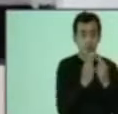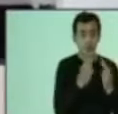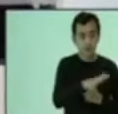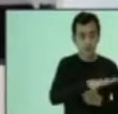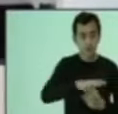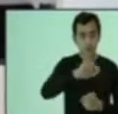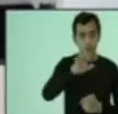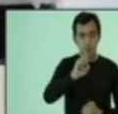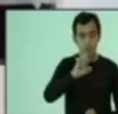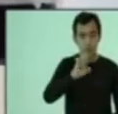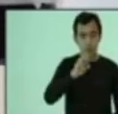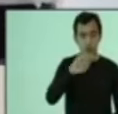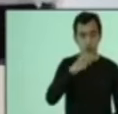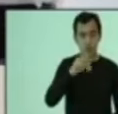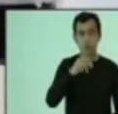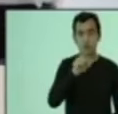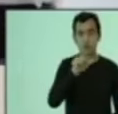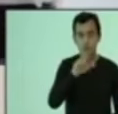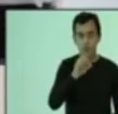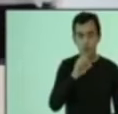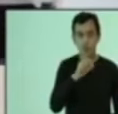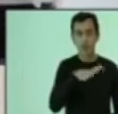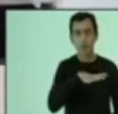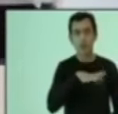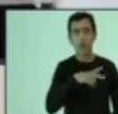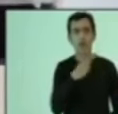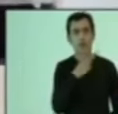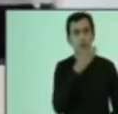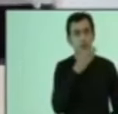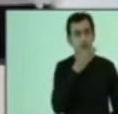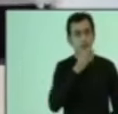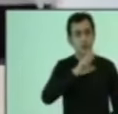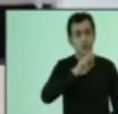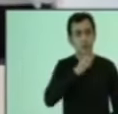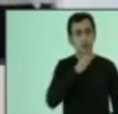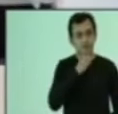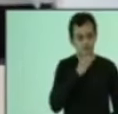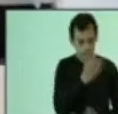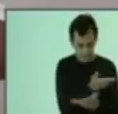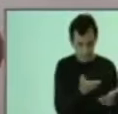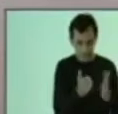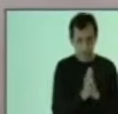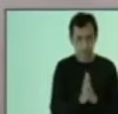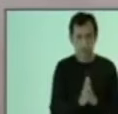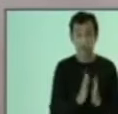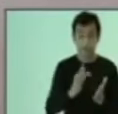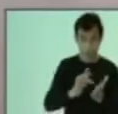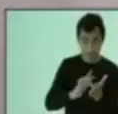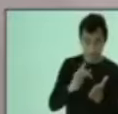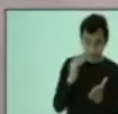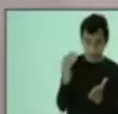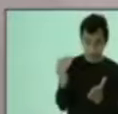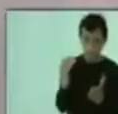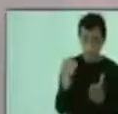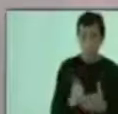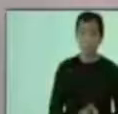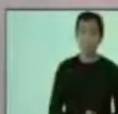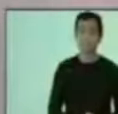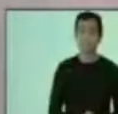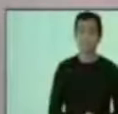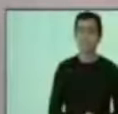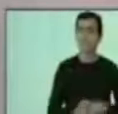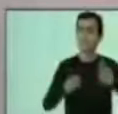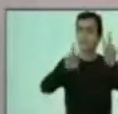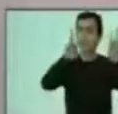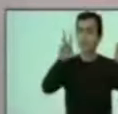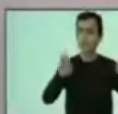Gonzalo Martínez Pacheco, y cuenta con 2 minutos y medio. Adelante, por favor. Muchas gracias. El tema de